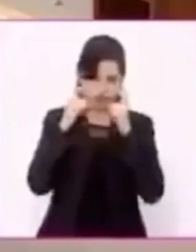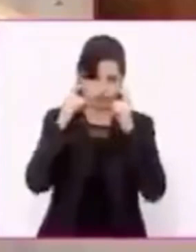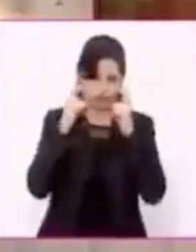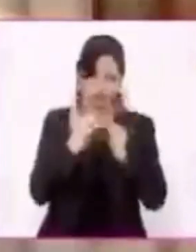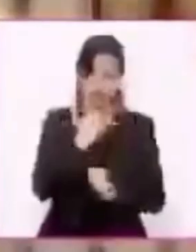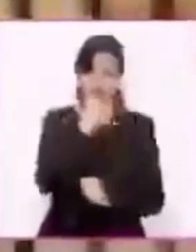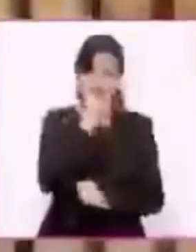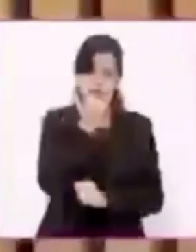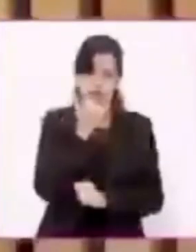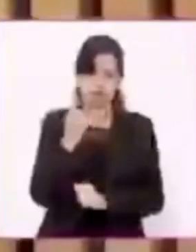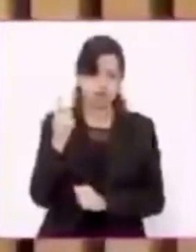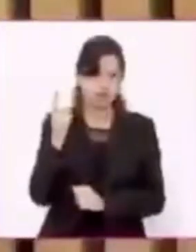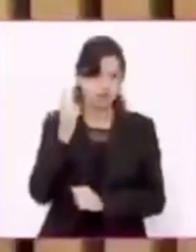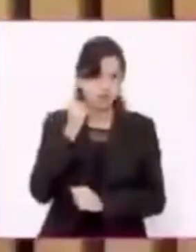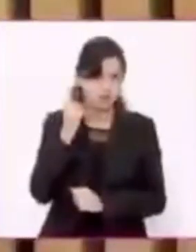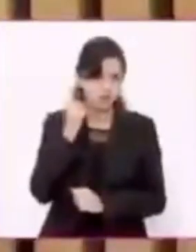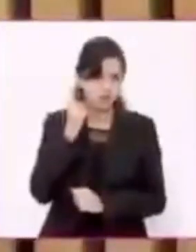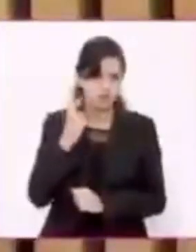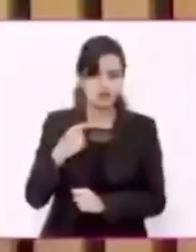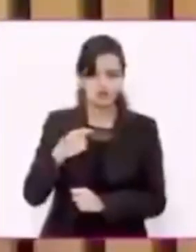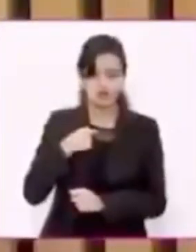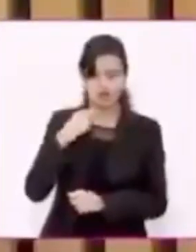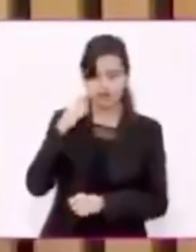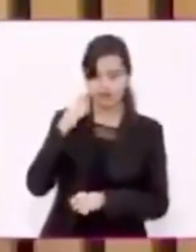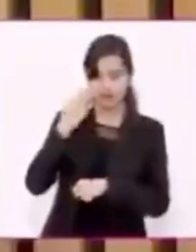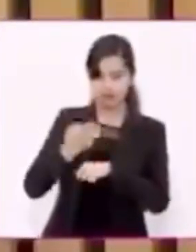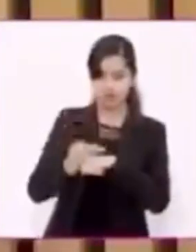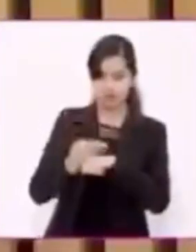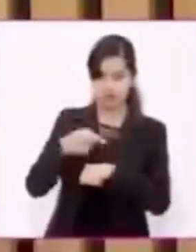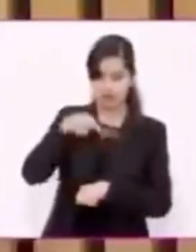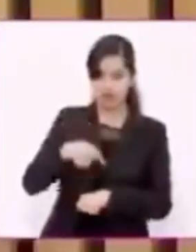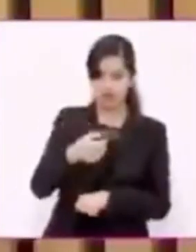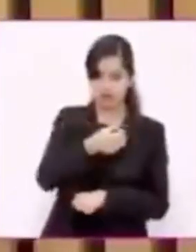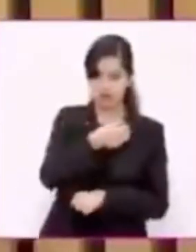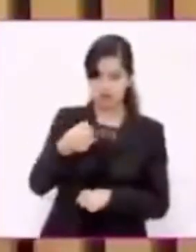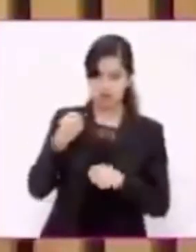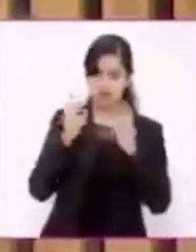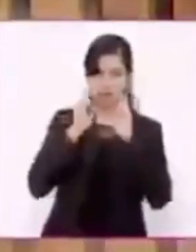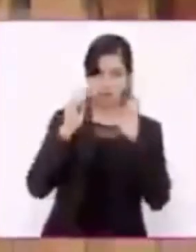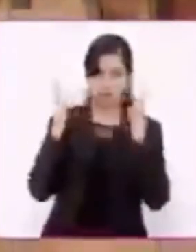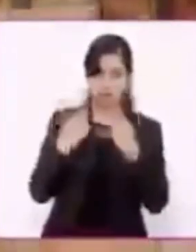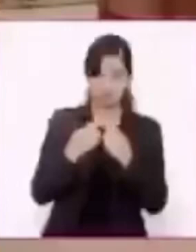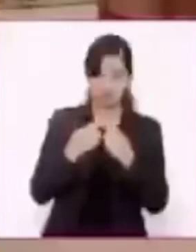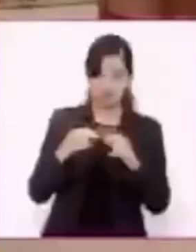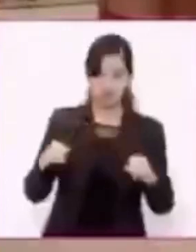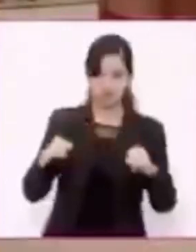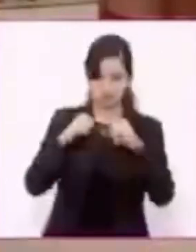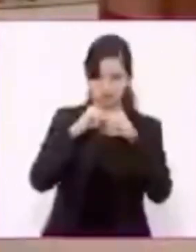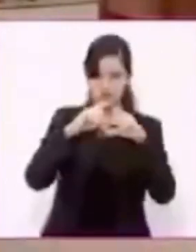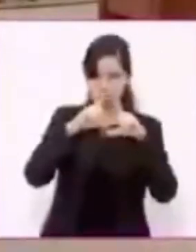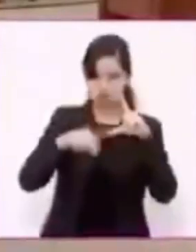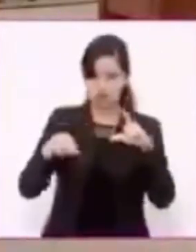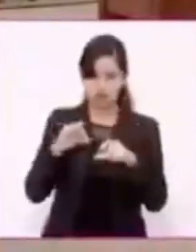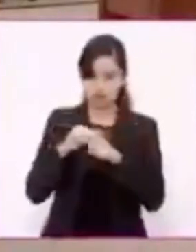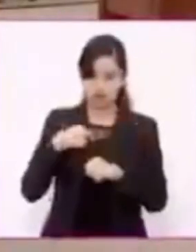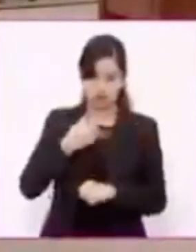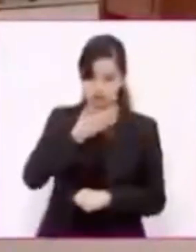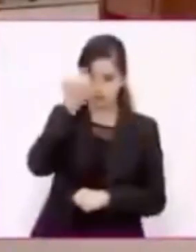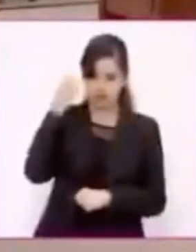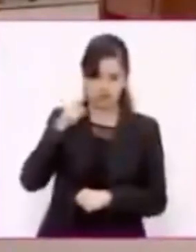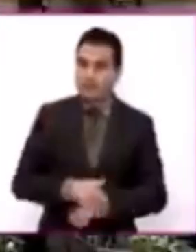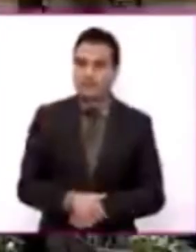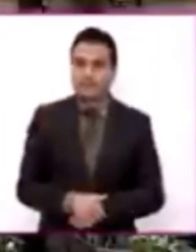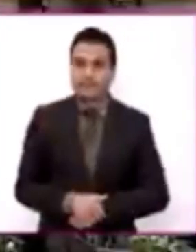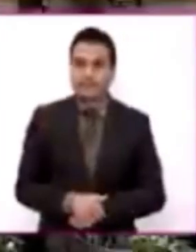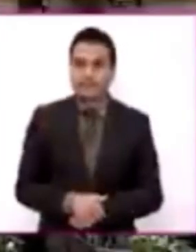cubrebocas. Discúlpeme, diputado. Yo soy el responsable de mantener el orden en Sí, esta sesión, en el Instituto sí. Nacional Electoral. No sé qué ocurre en la Cámara de